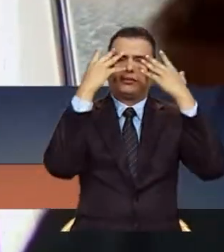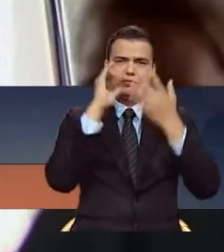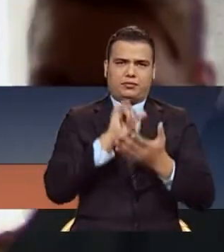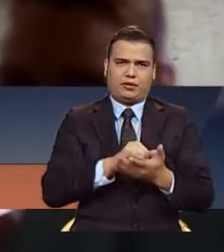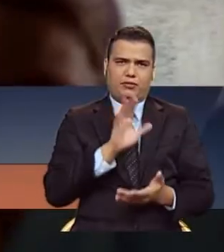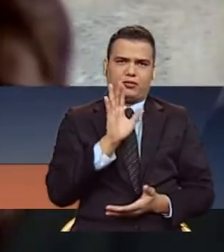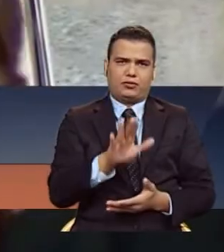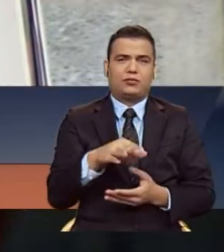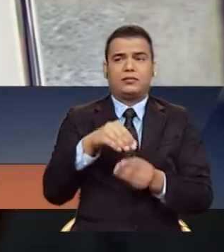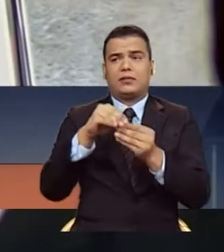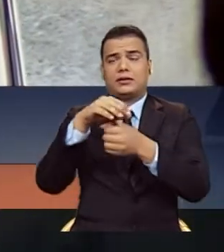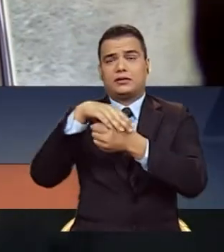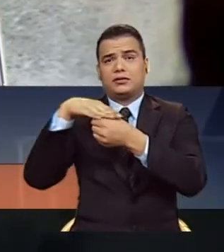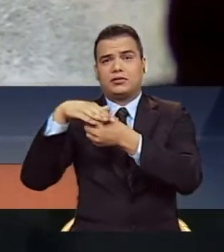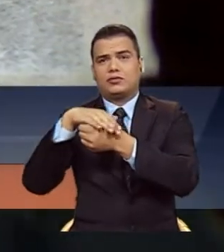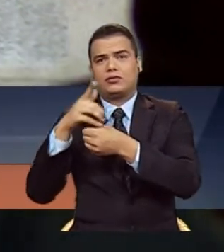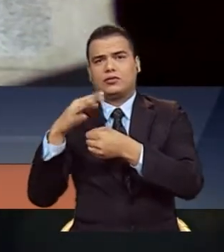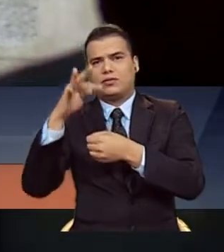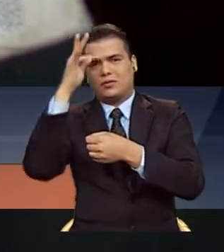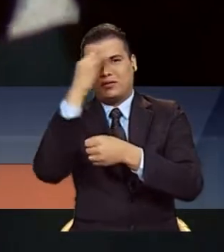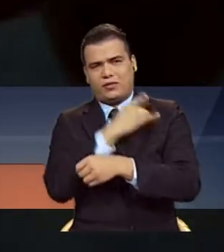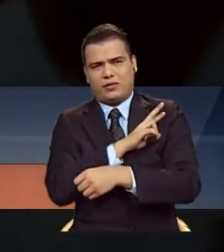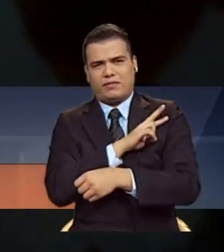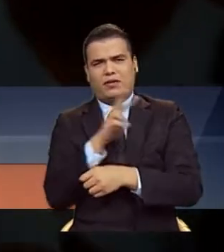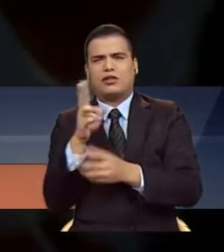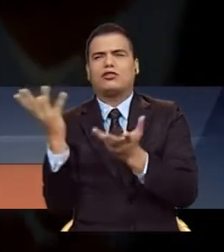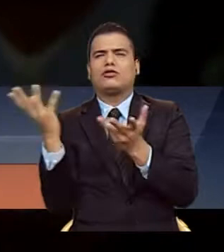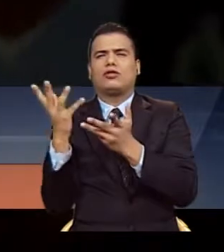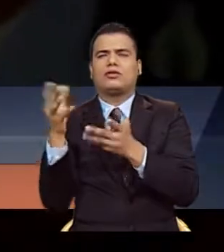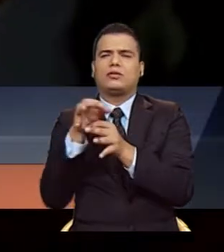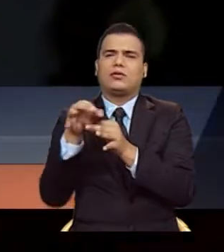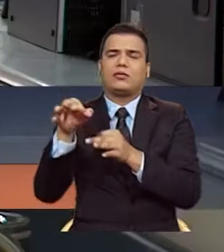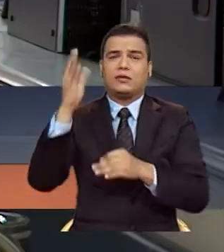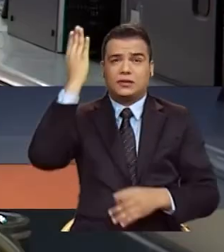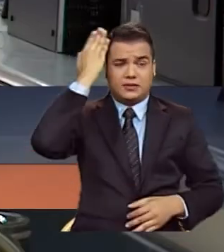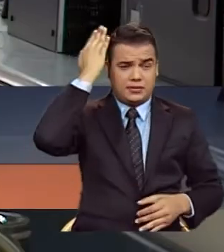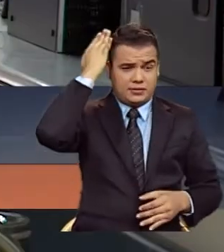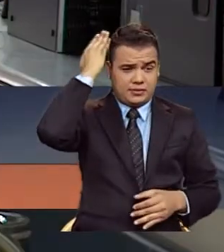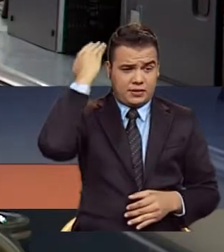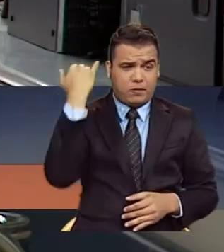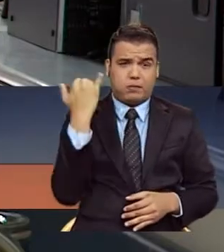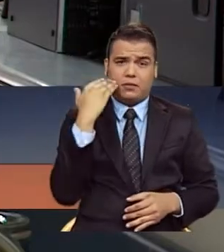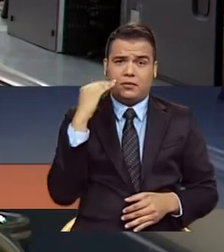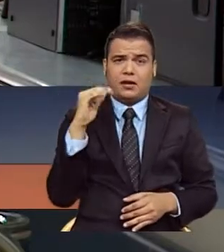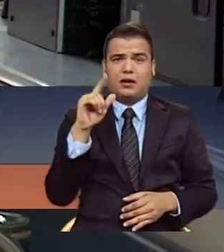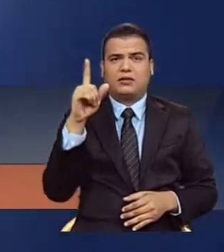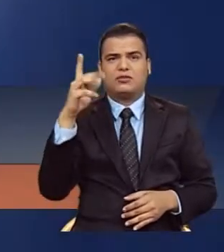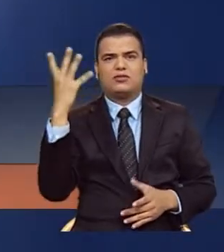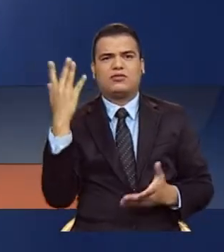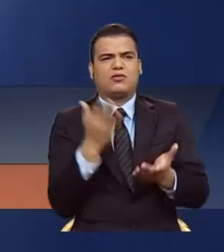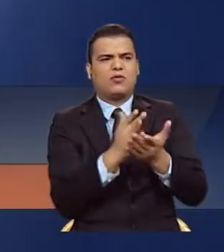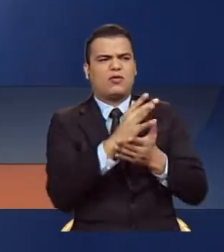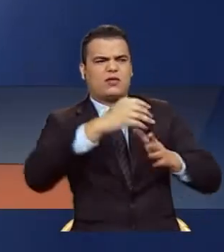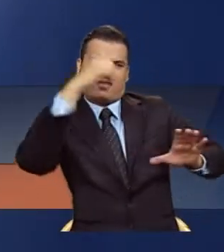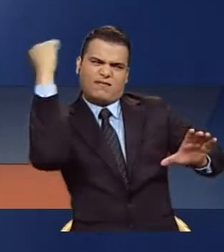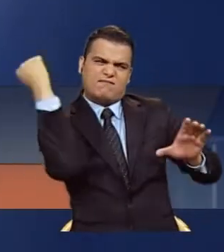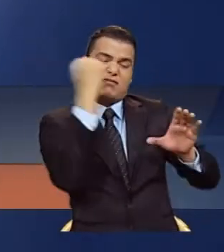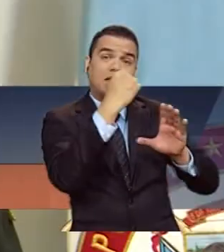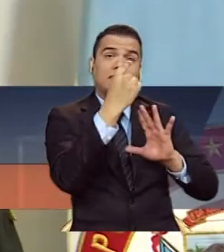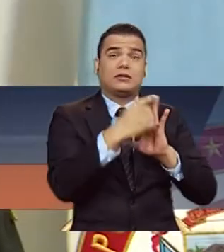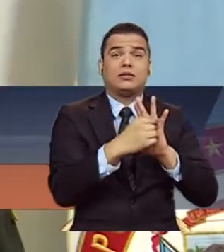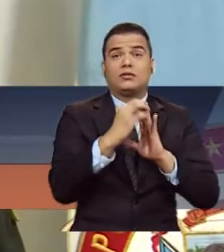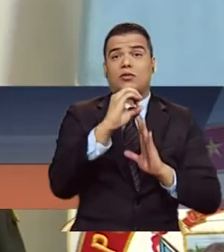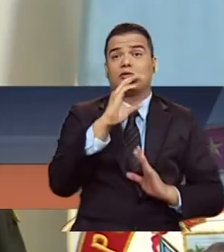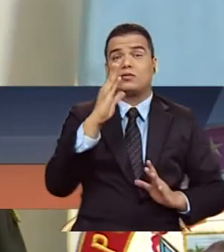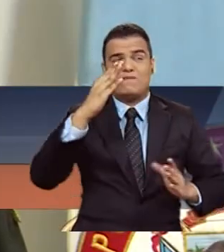de los casos reportados en el HV llegó desde el municipio de Cerrito, donde una mujer agredió con un cuchillo a su esposo.